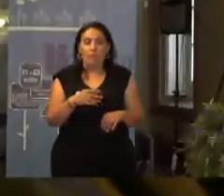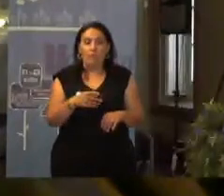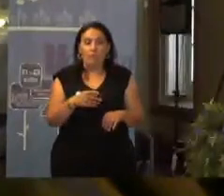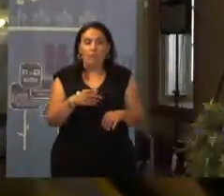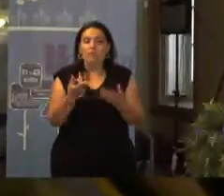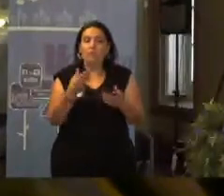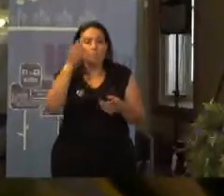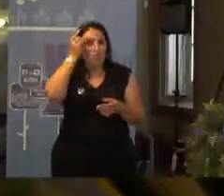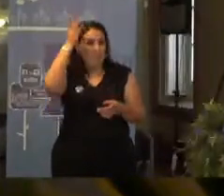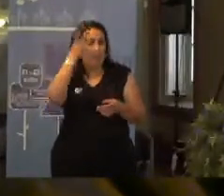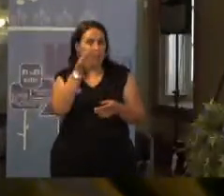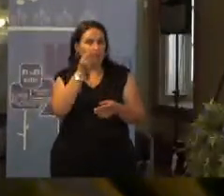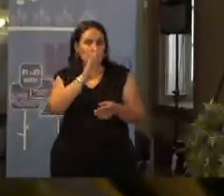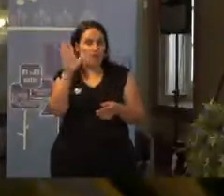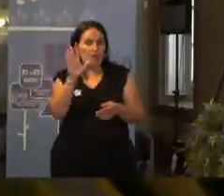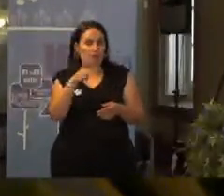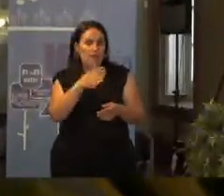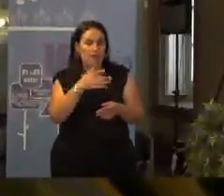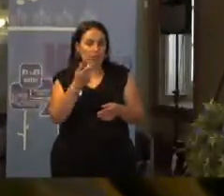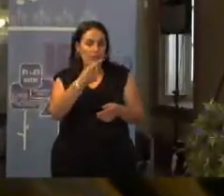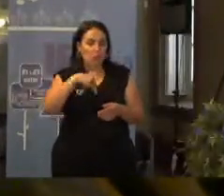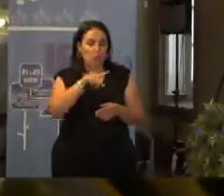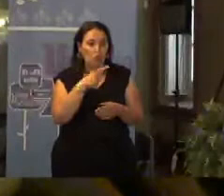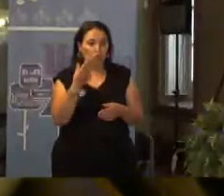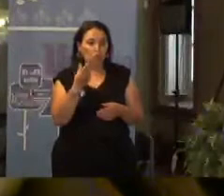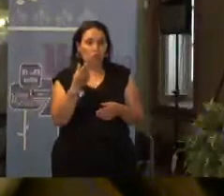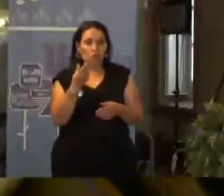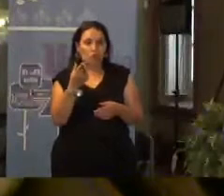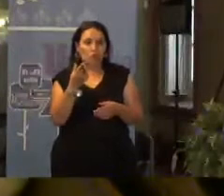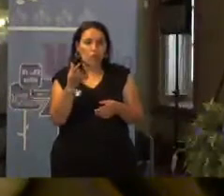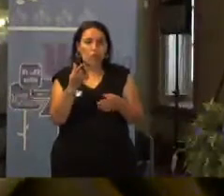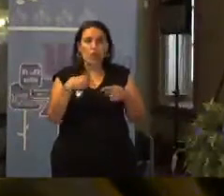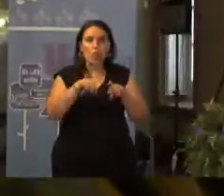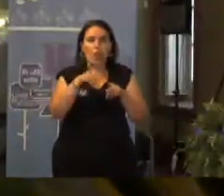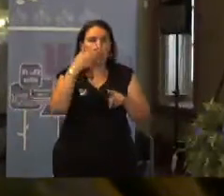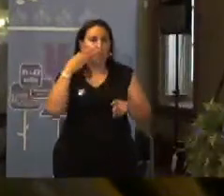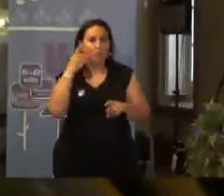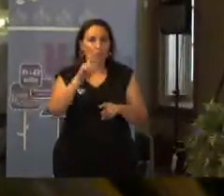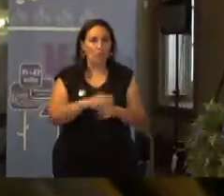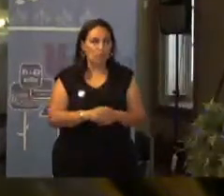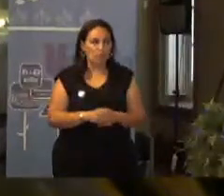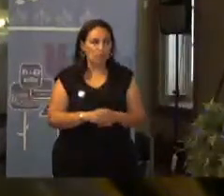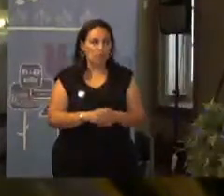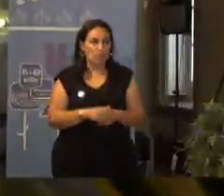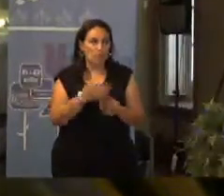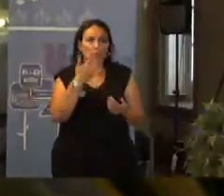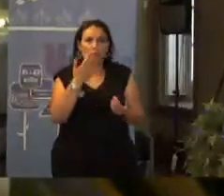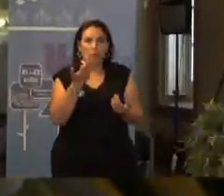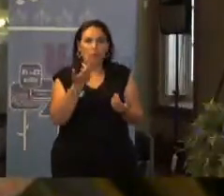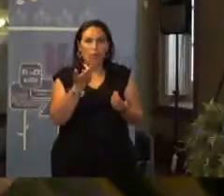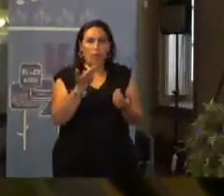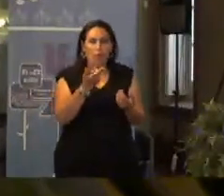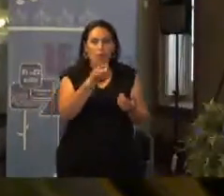E iso sería un exercicio de humildade, recoñecer, non, o PSDG só non vai